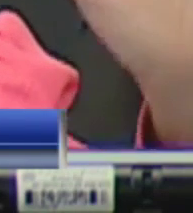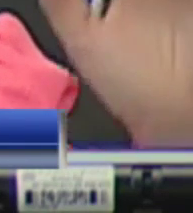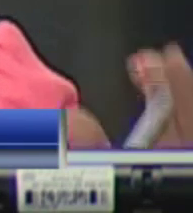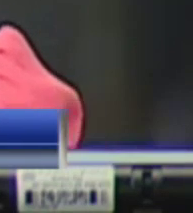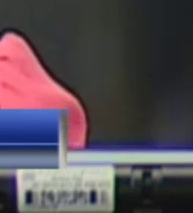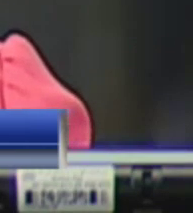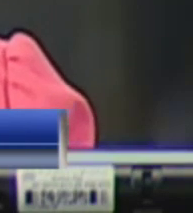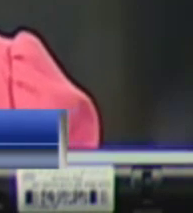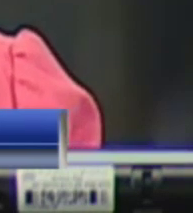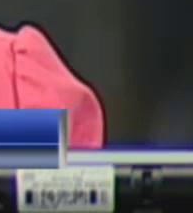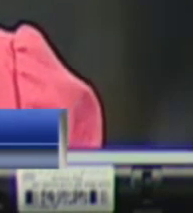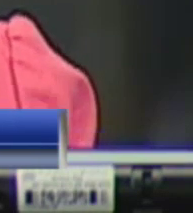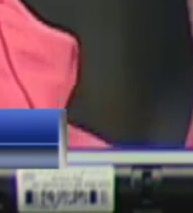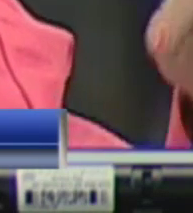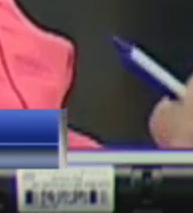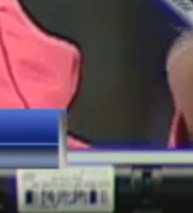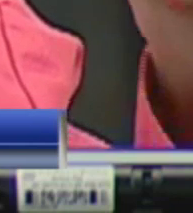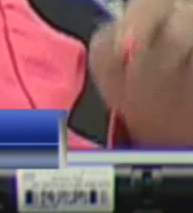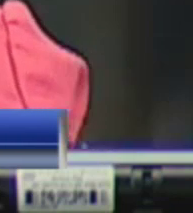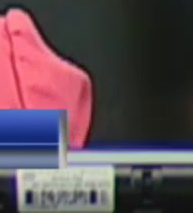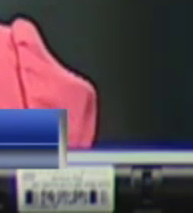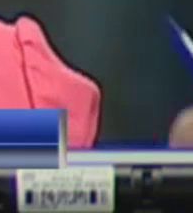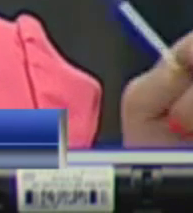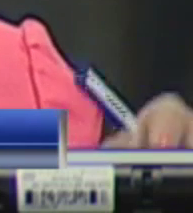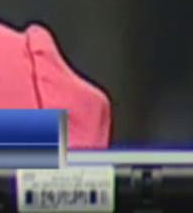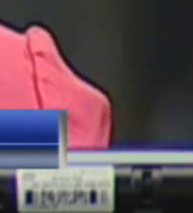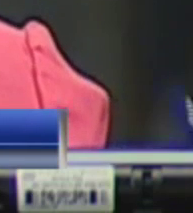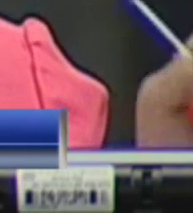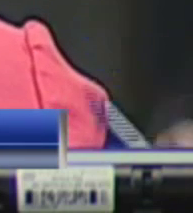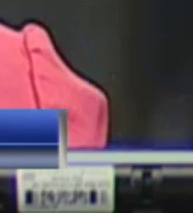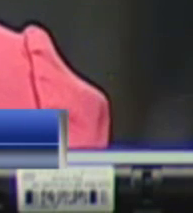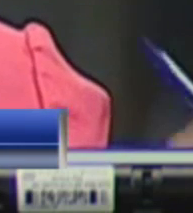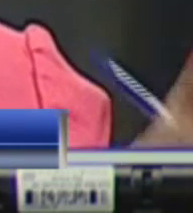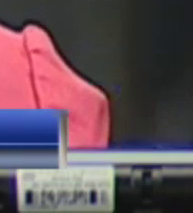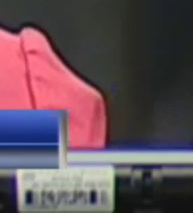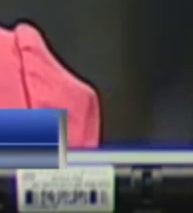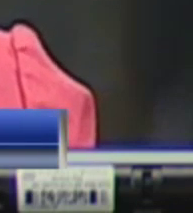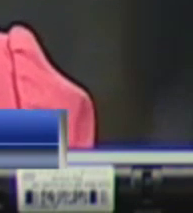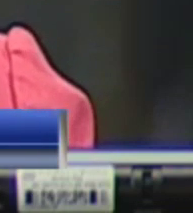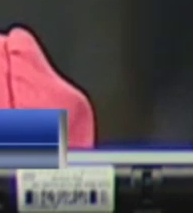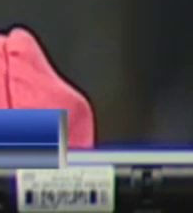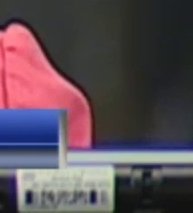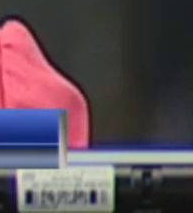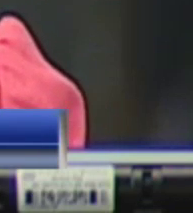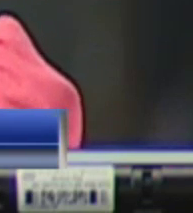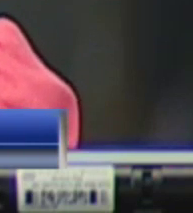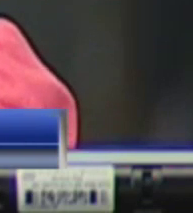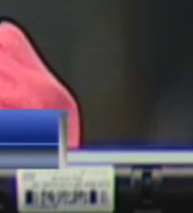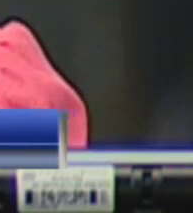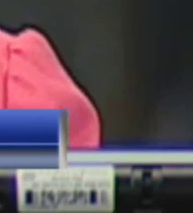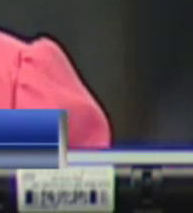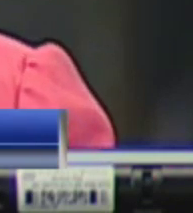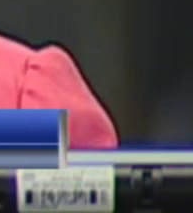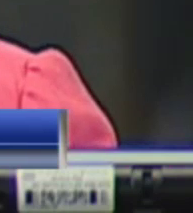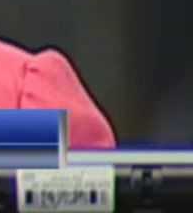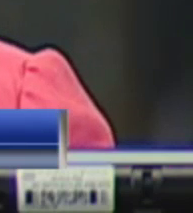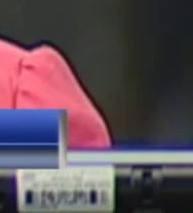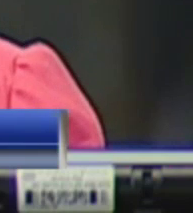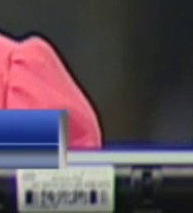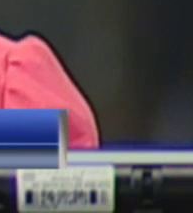darán incentivos, porque esto proviene de los impuestos que pagan los salvadoreños. Por eso la ley